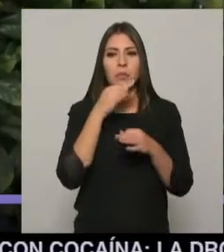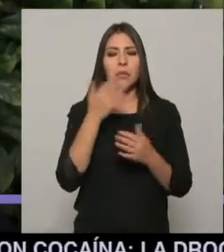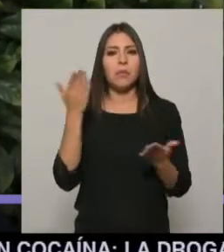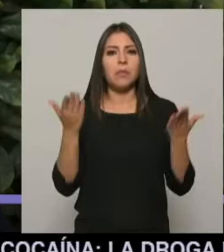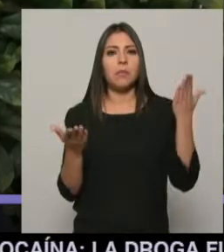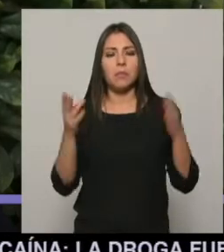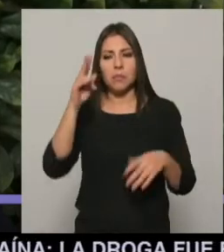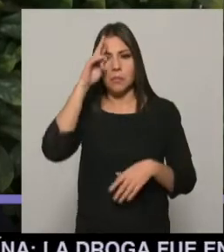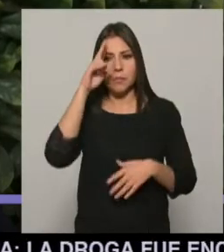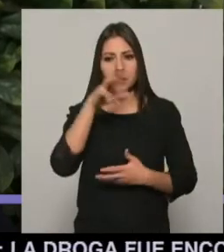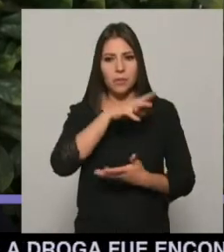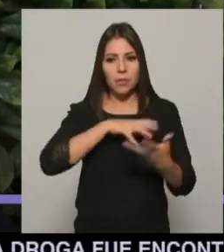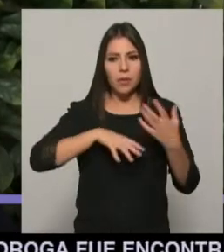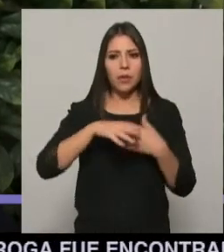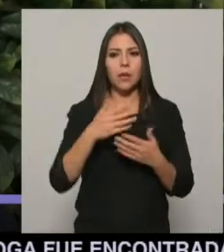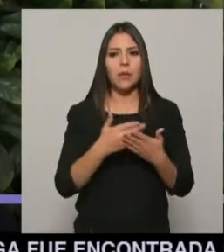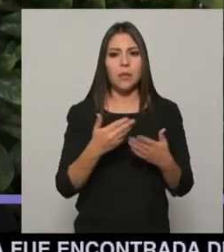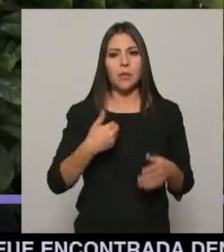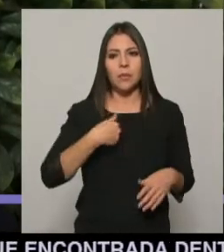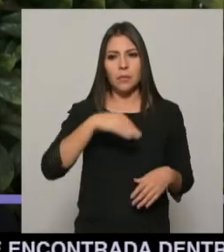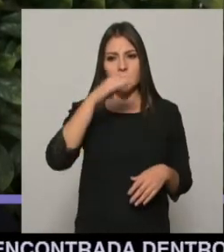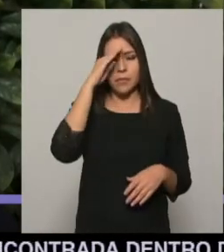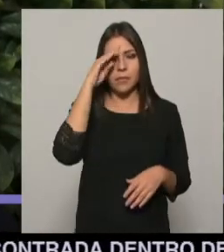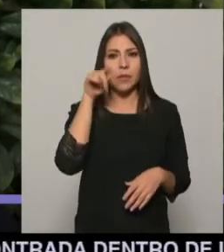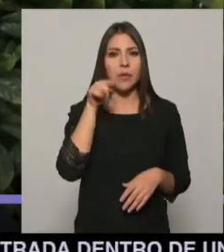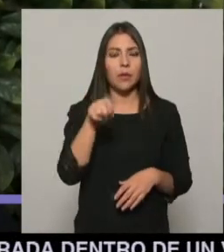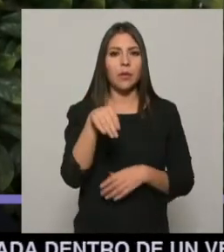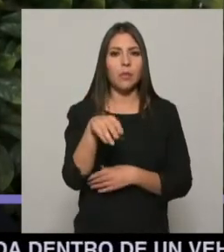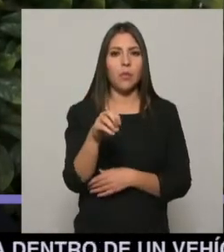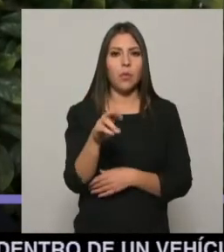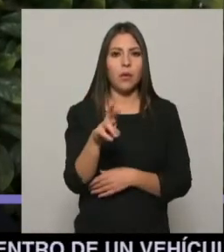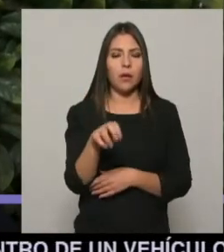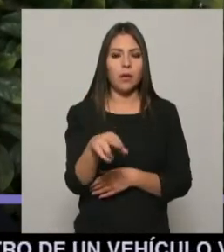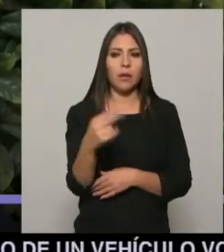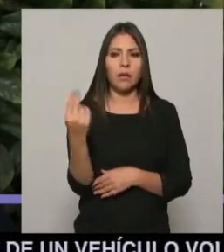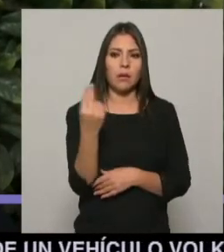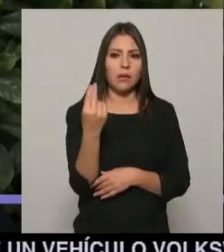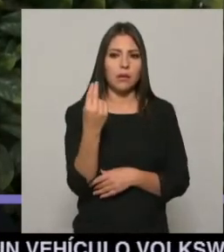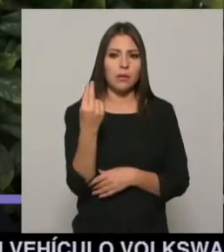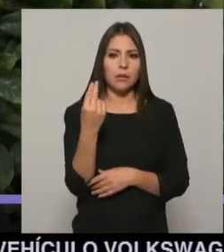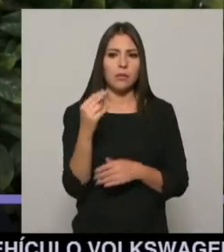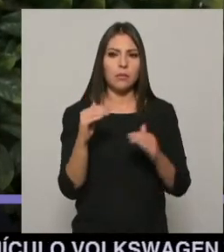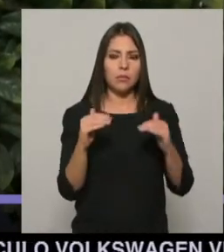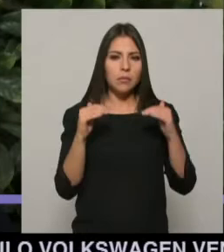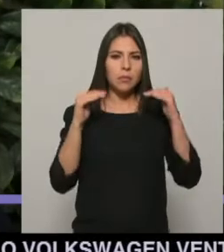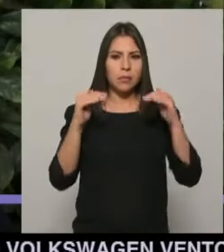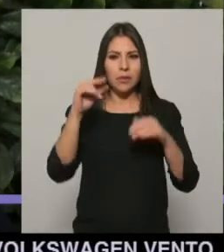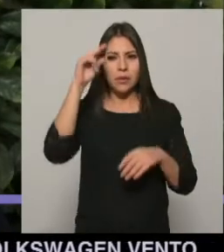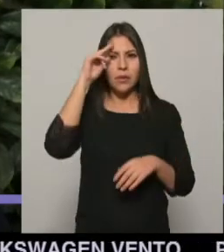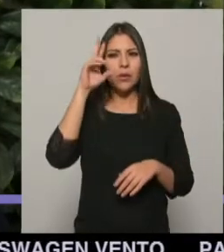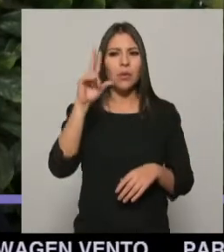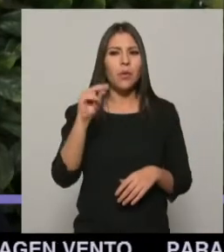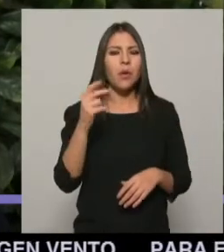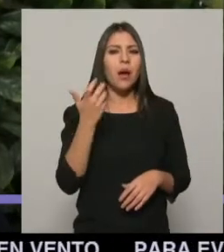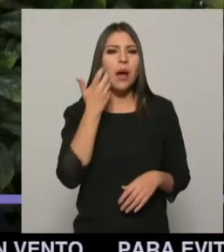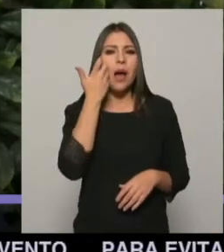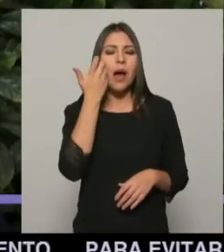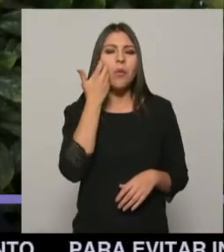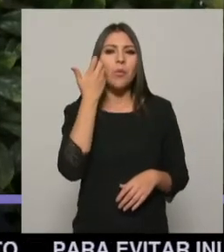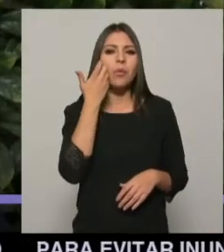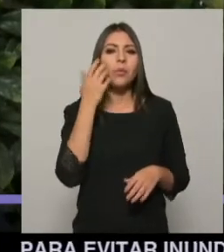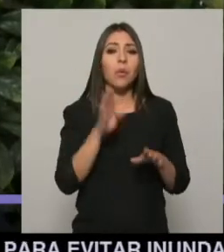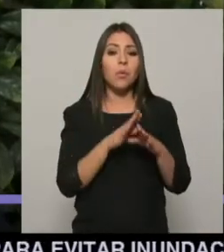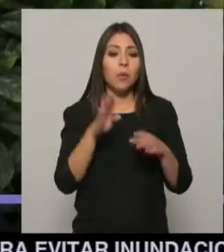pero bueno, yo creo que Morena debe ser inteligente, no debe de utilizar esta fuerza bruta para avasallar,